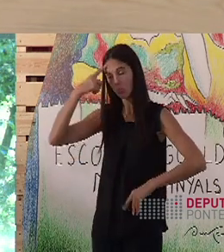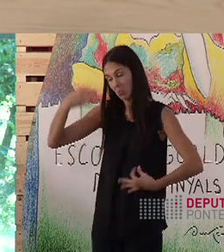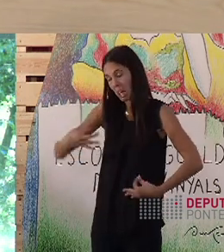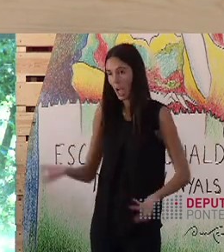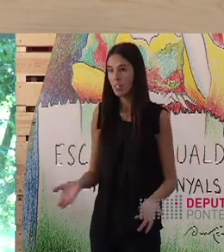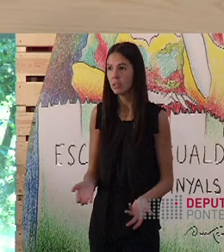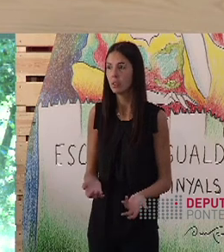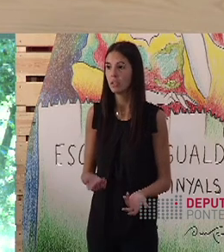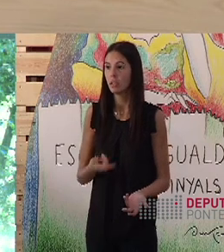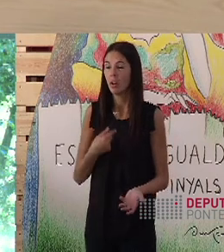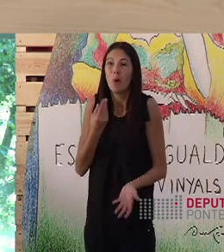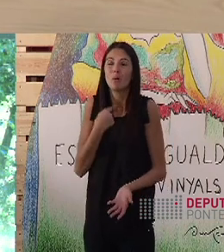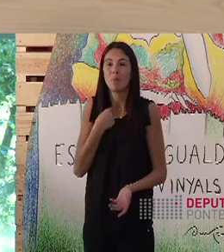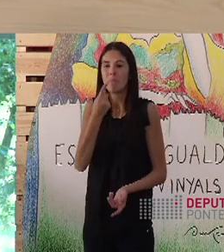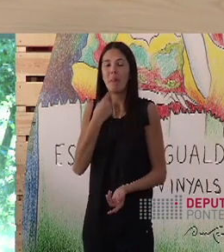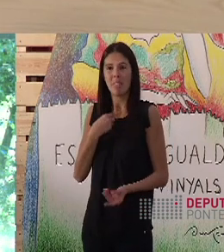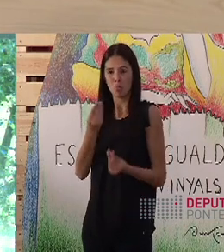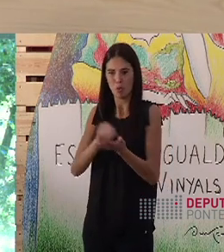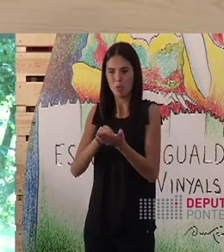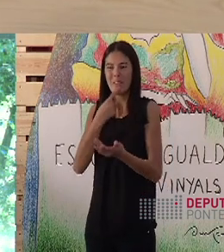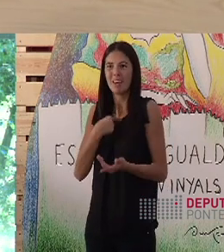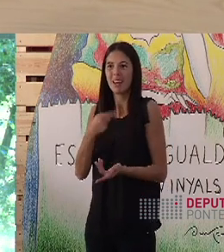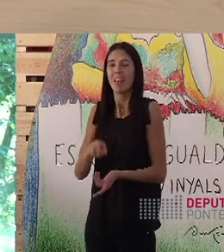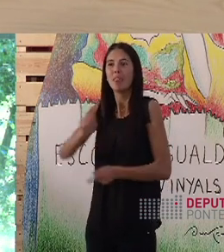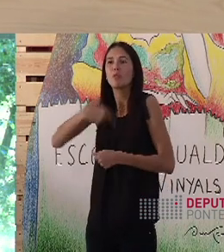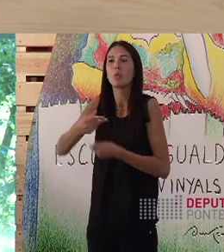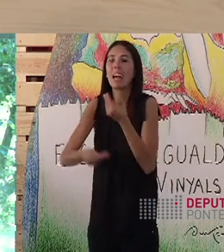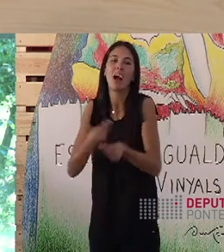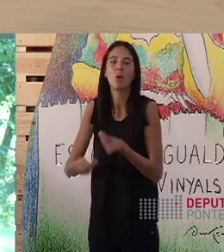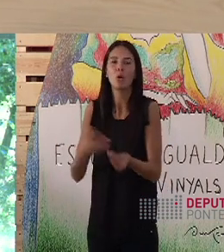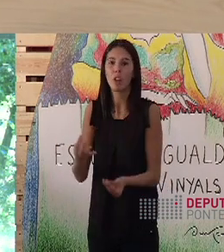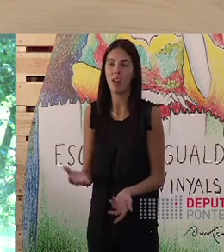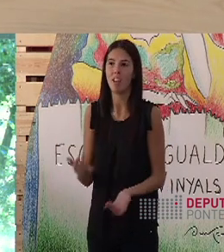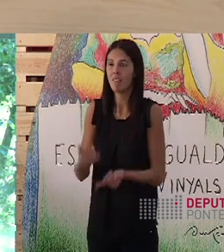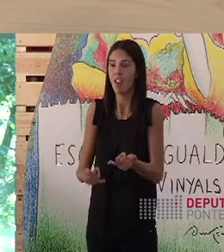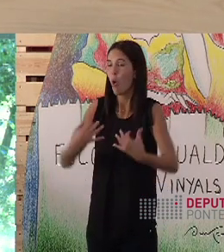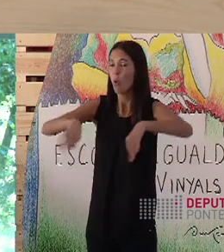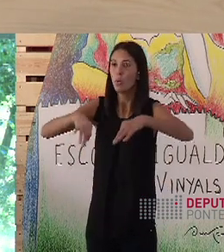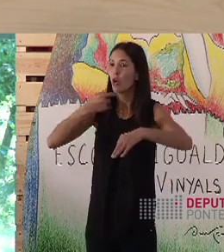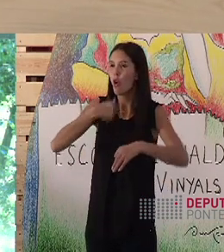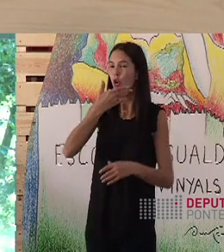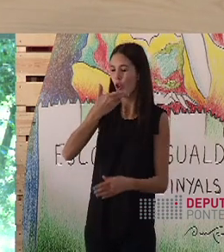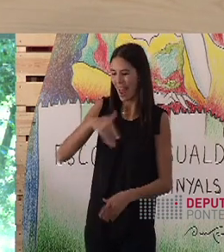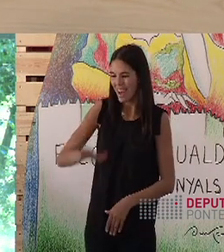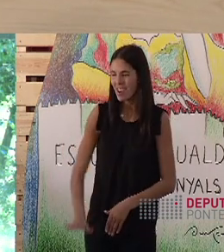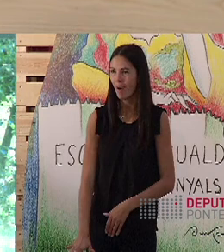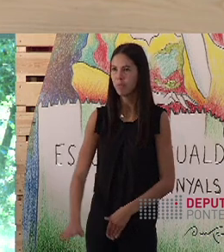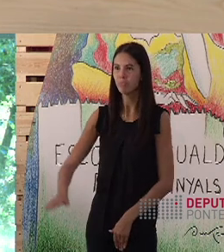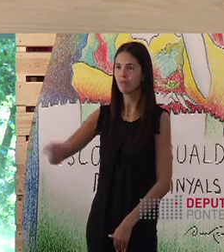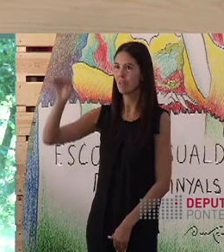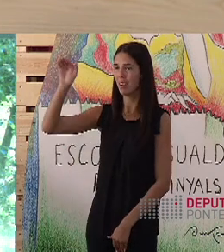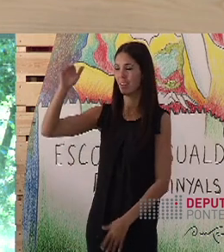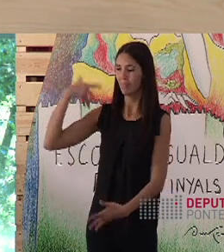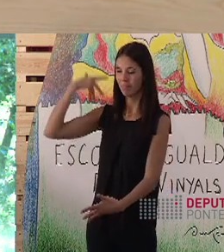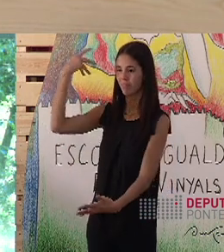mulleres. É que senón que fago? Se é o único que, é o único que coñezo. Dende nena, porque iso é o tema, xa se